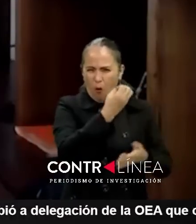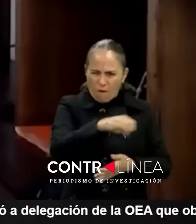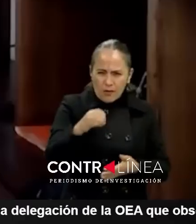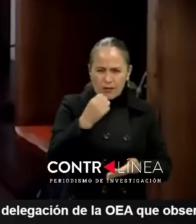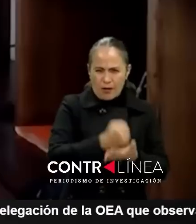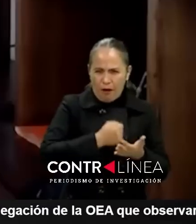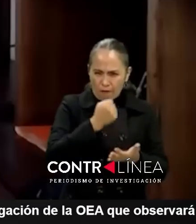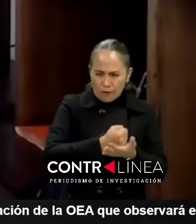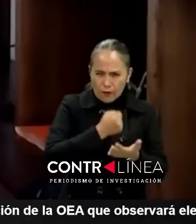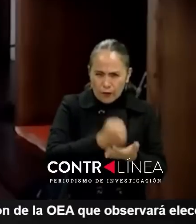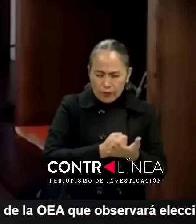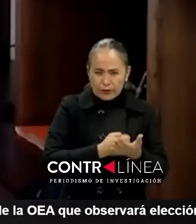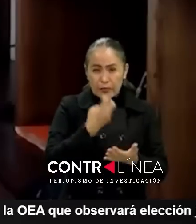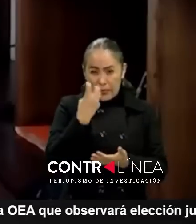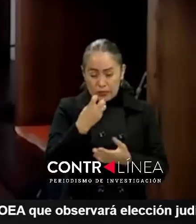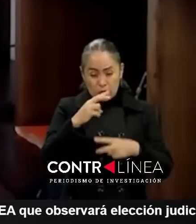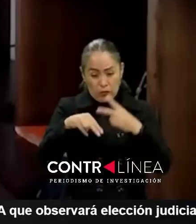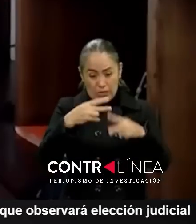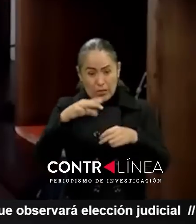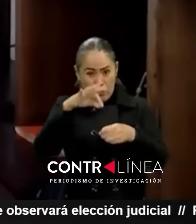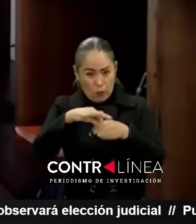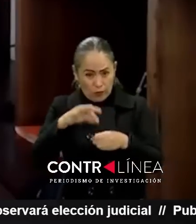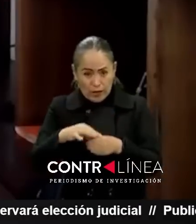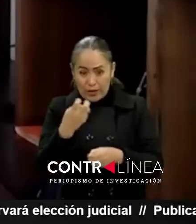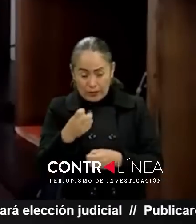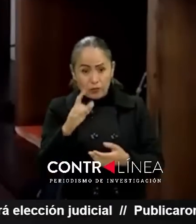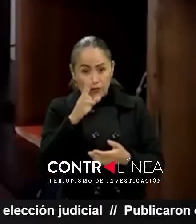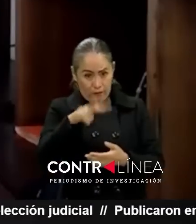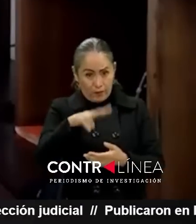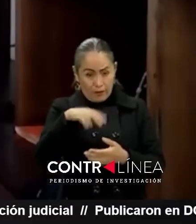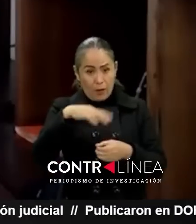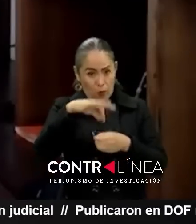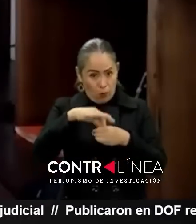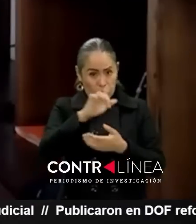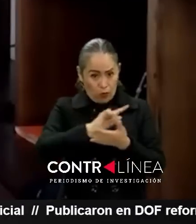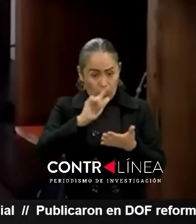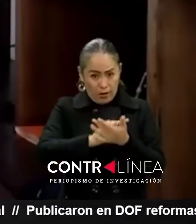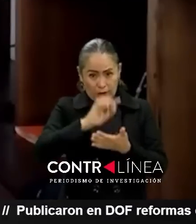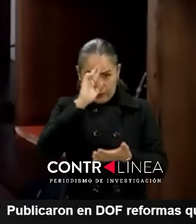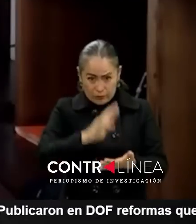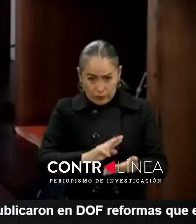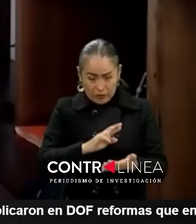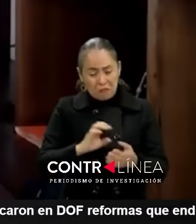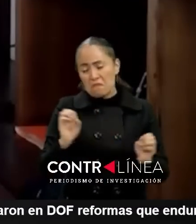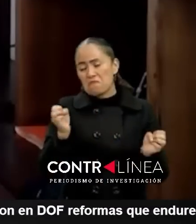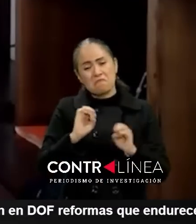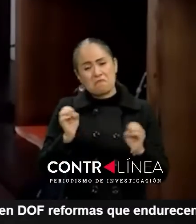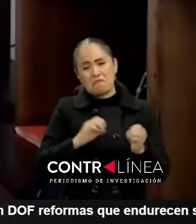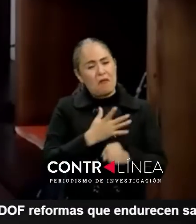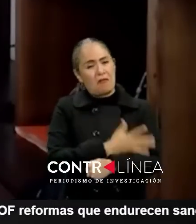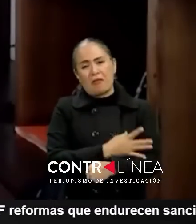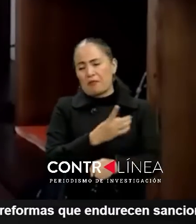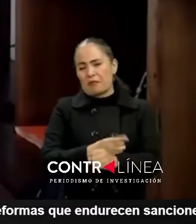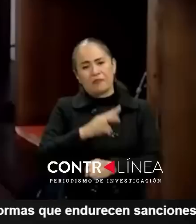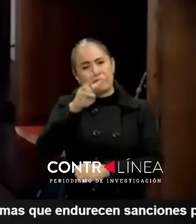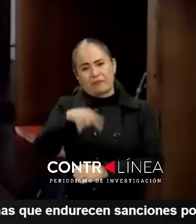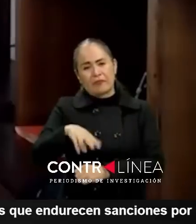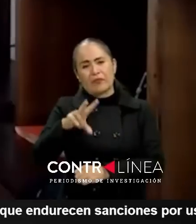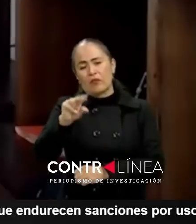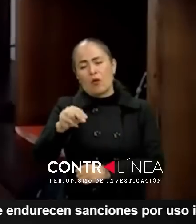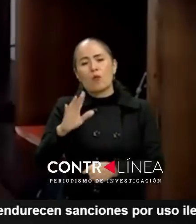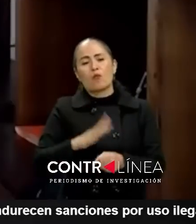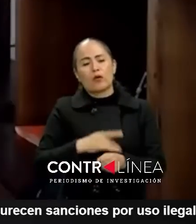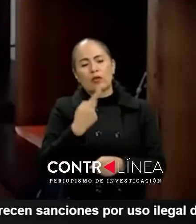se interfiere en la legitimidad del voto. Entonces no podemos hablar de un voto auténtico, pues se encontraría alterada su